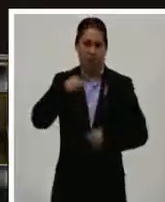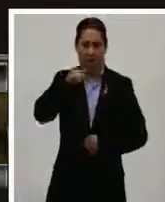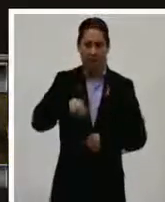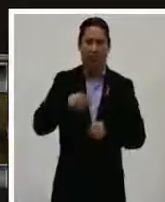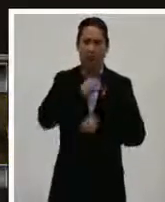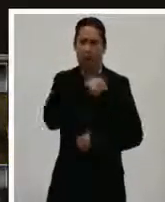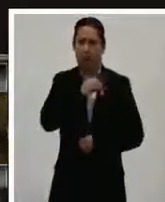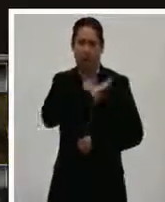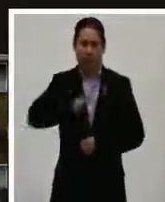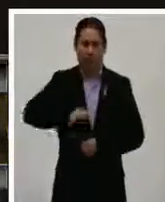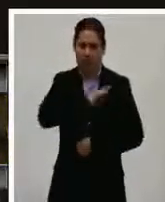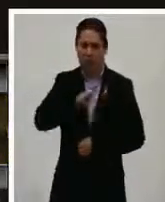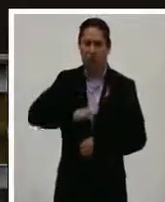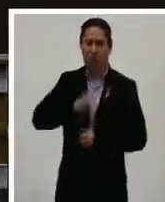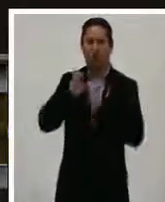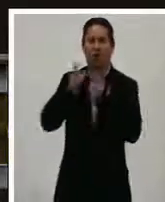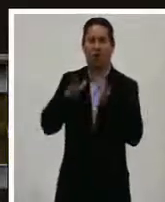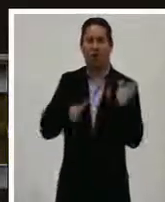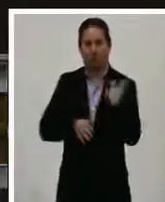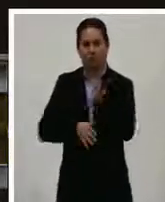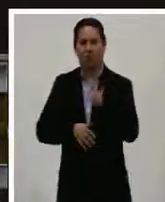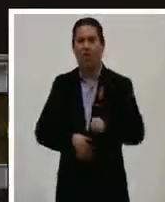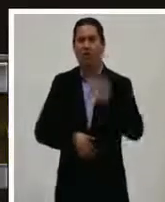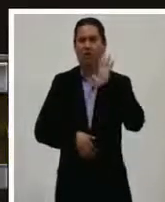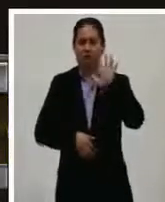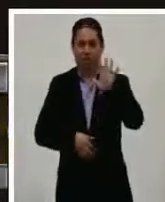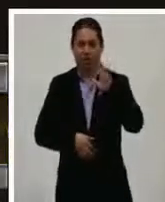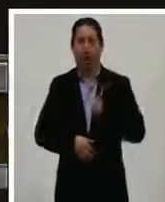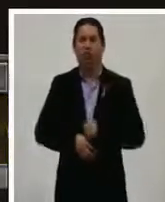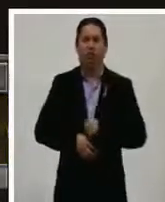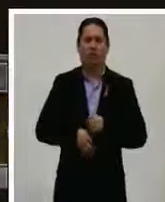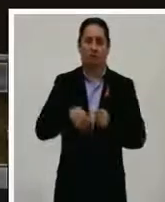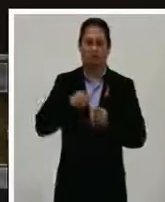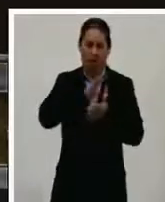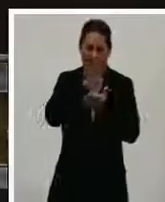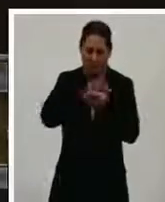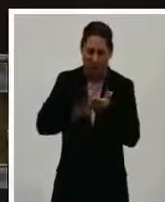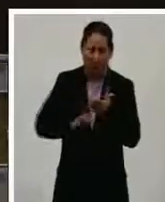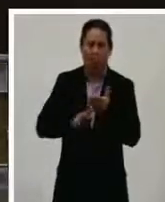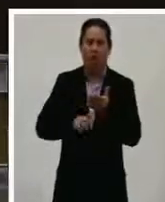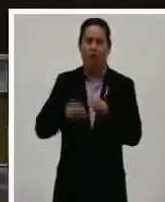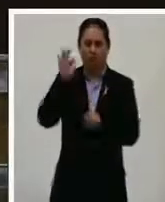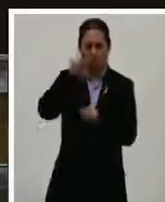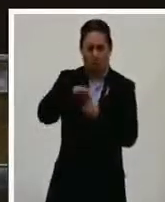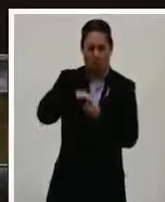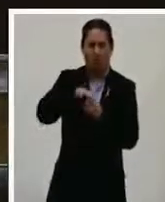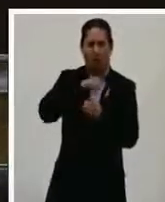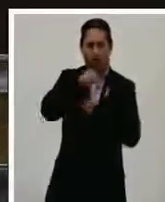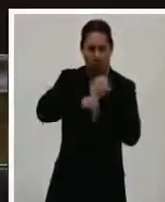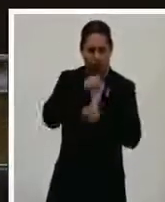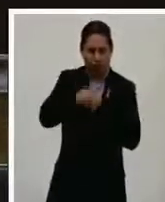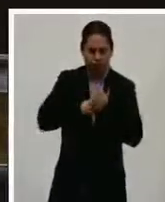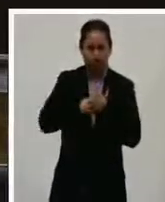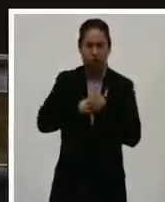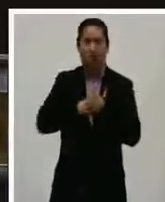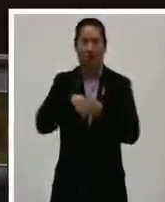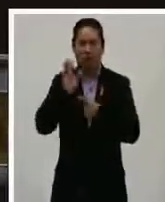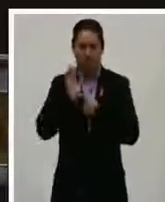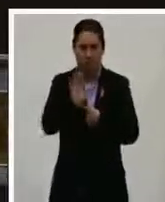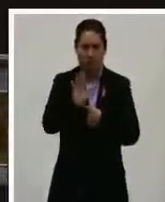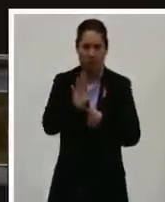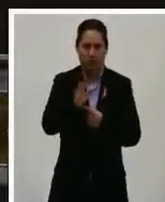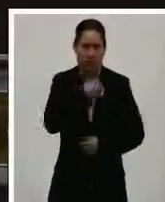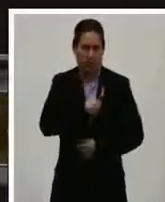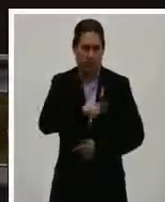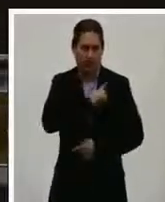punto número 5 lectura discusión y votación del dictamen que presenta la comisión de salubridad y asistencia